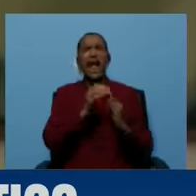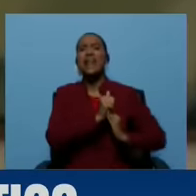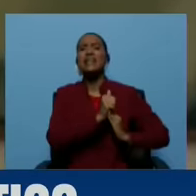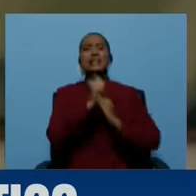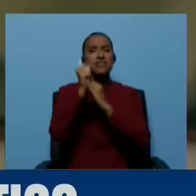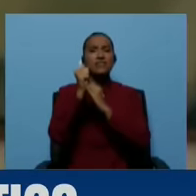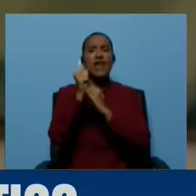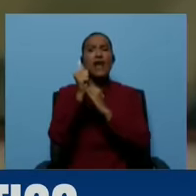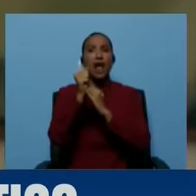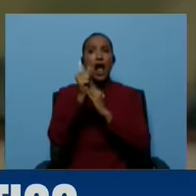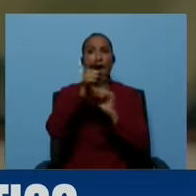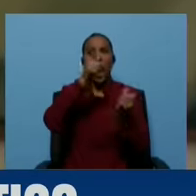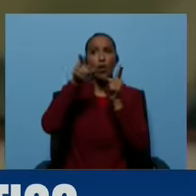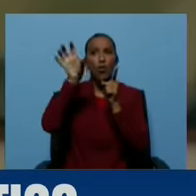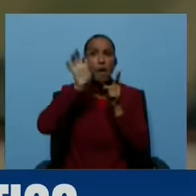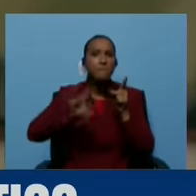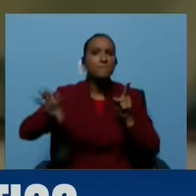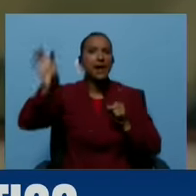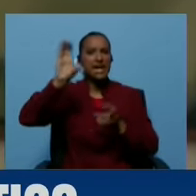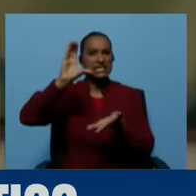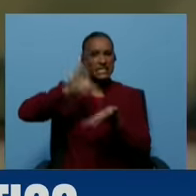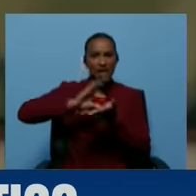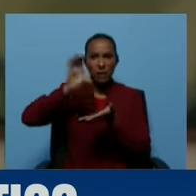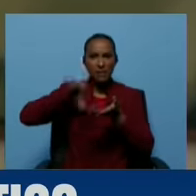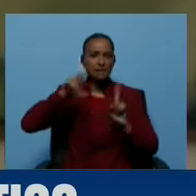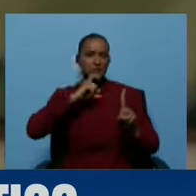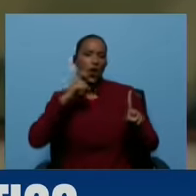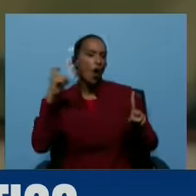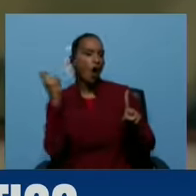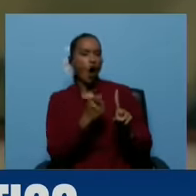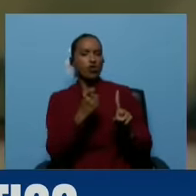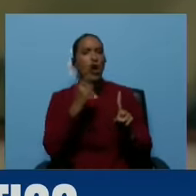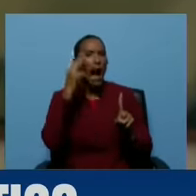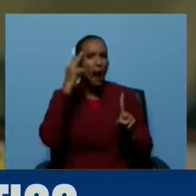envidia en centros hegemónicos y ha traído a